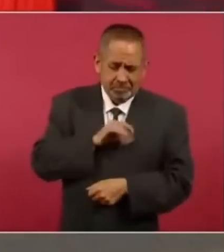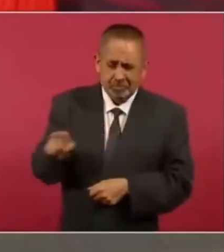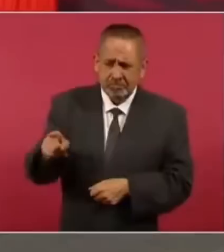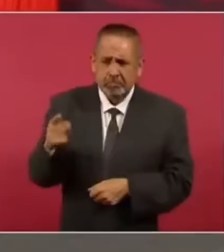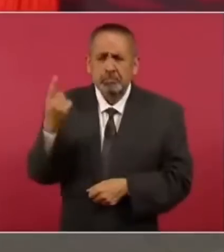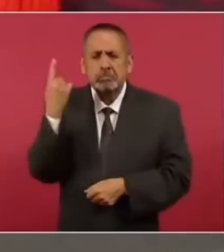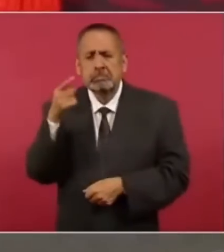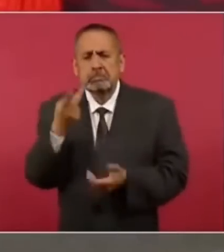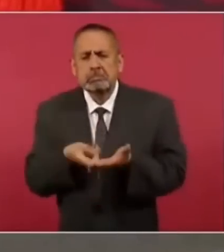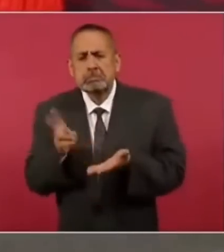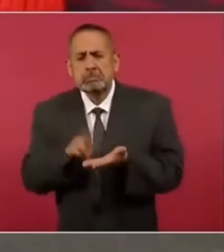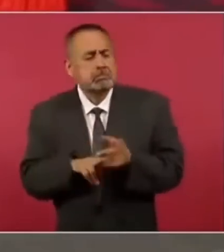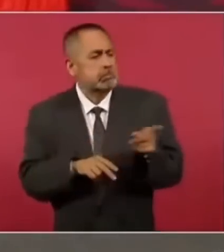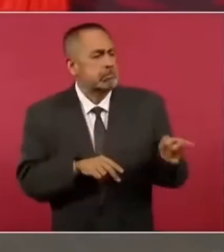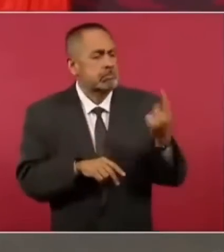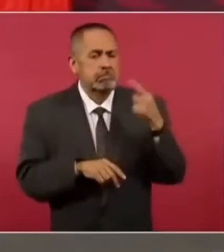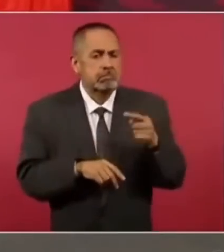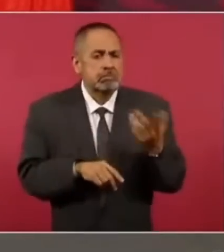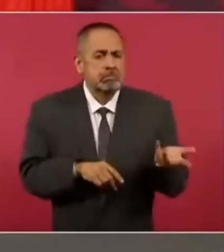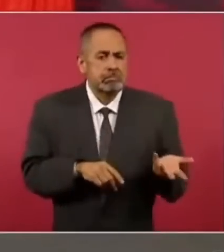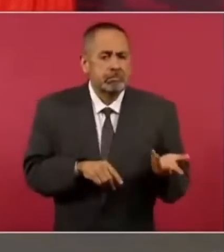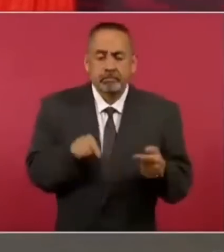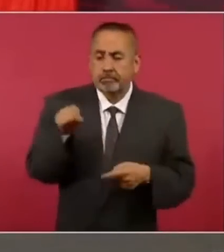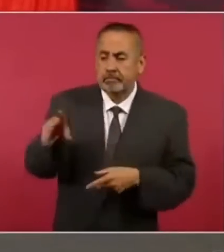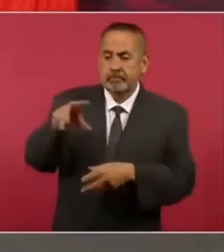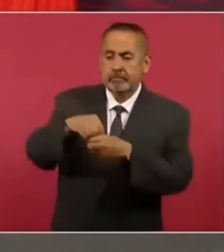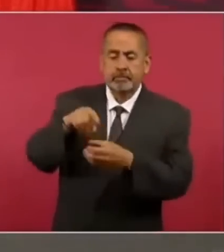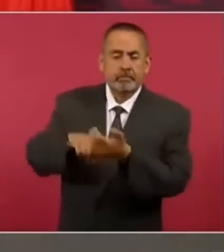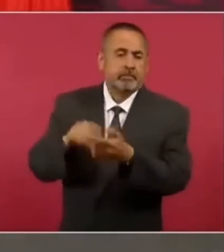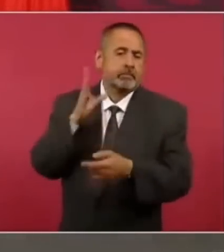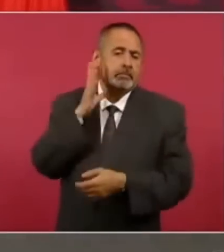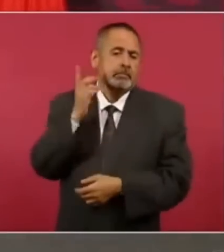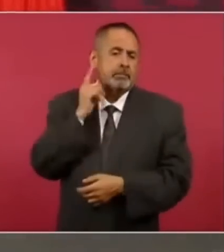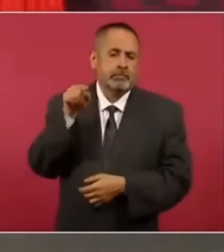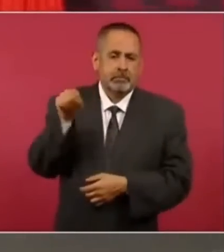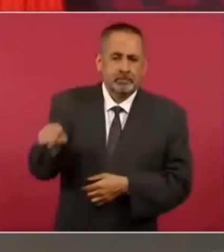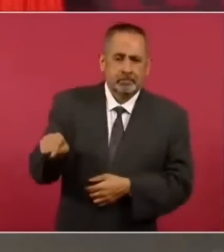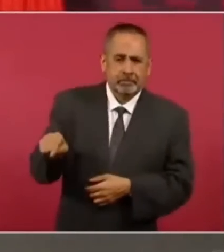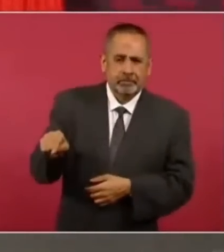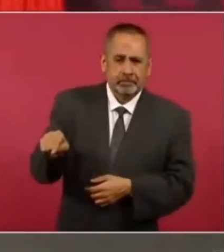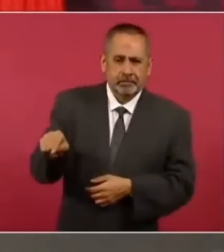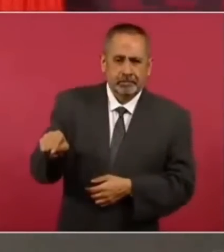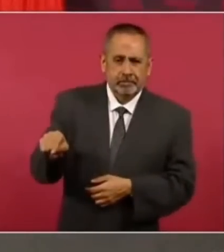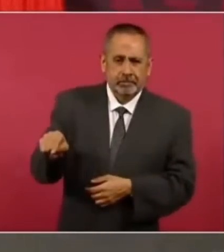Por eso existe en la Cámara de Diputados